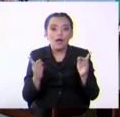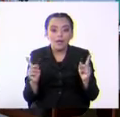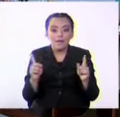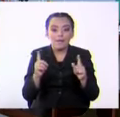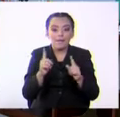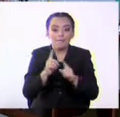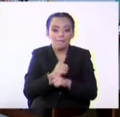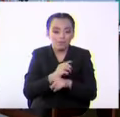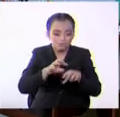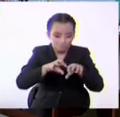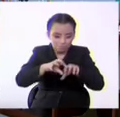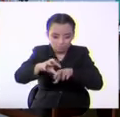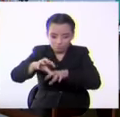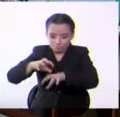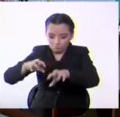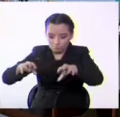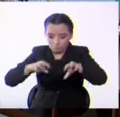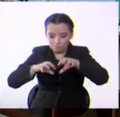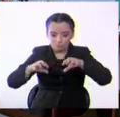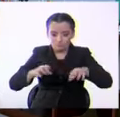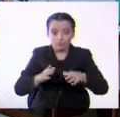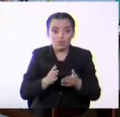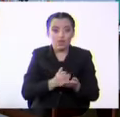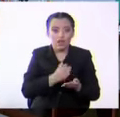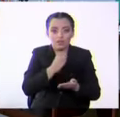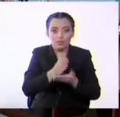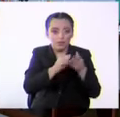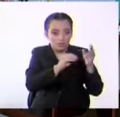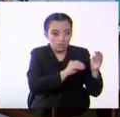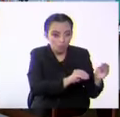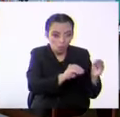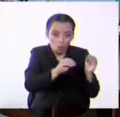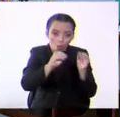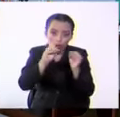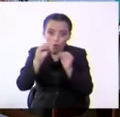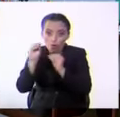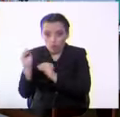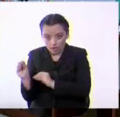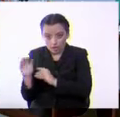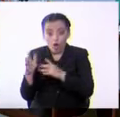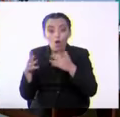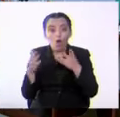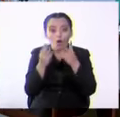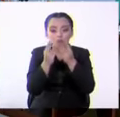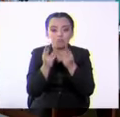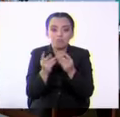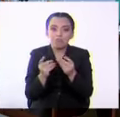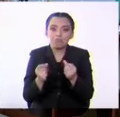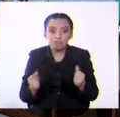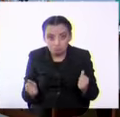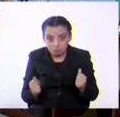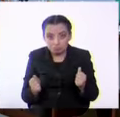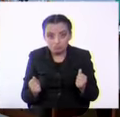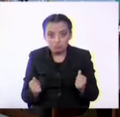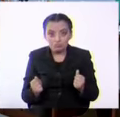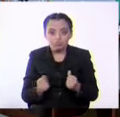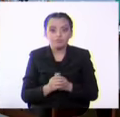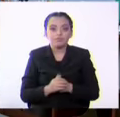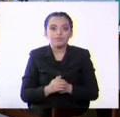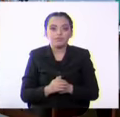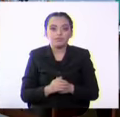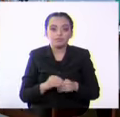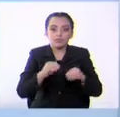y de esa manera las especies tienden a migrar, a irse a otro lado o a desaparecer. Y con eso de la